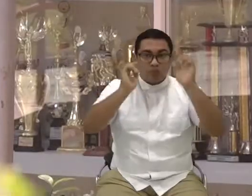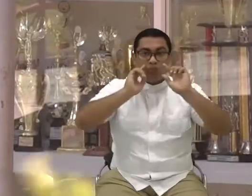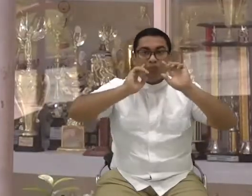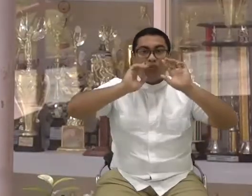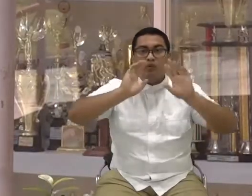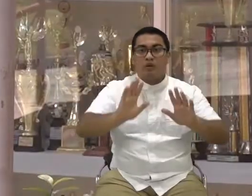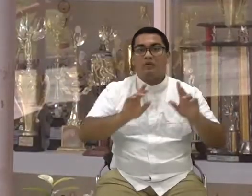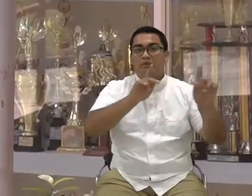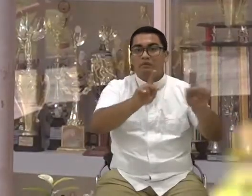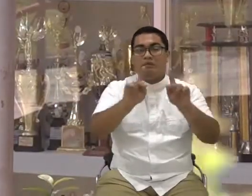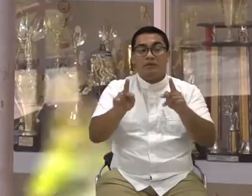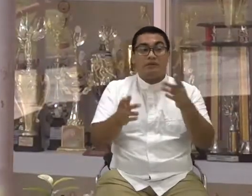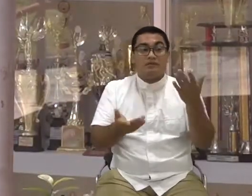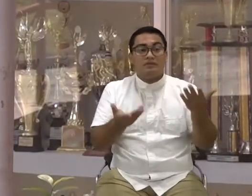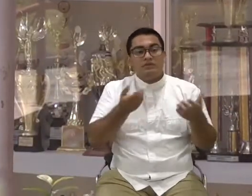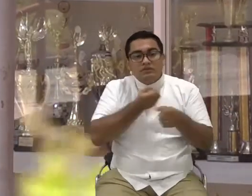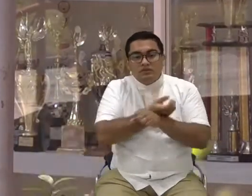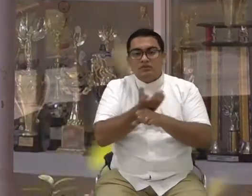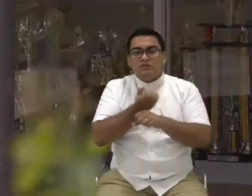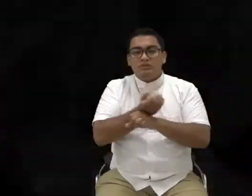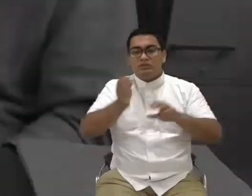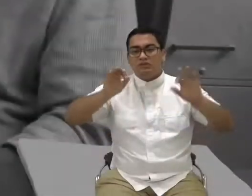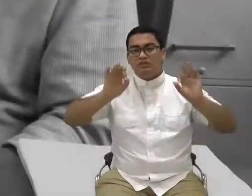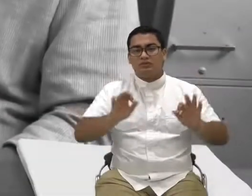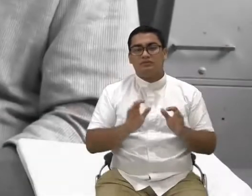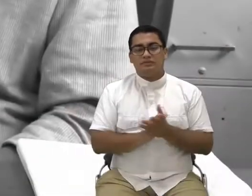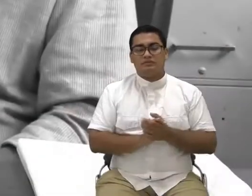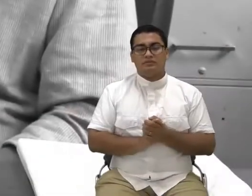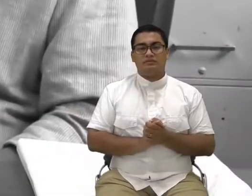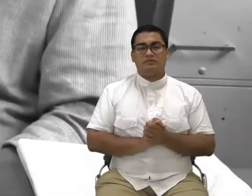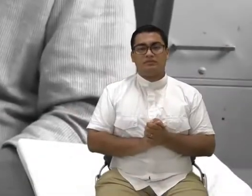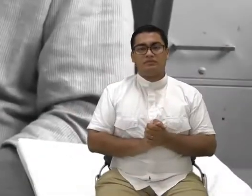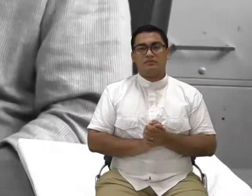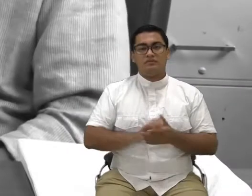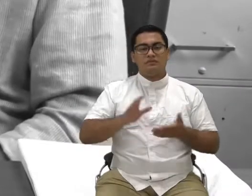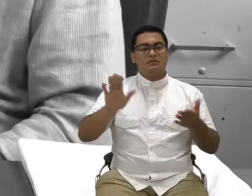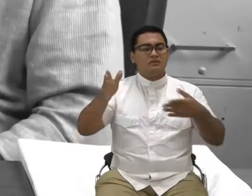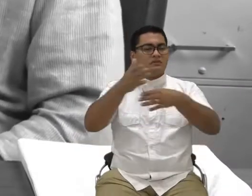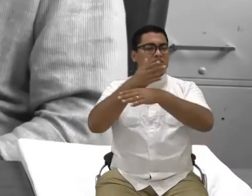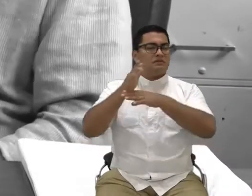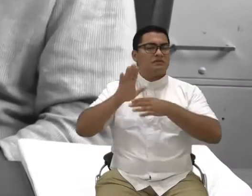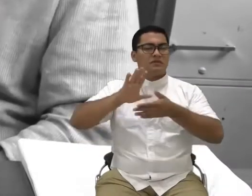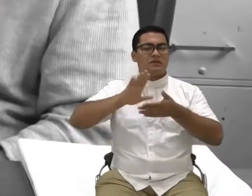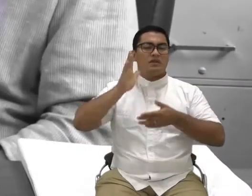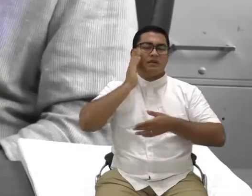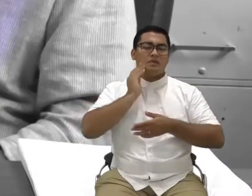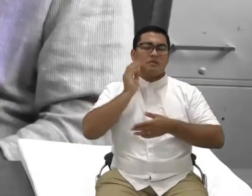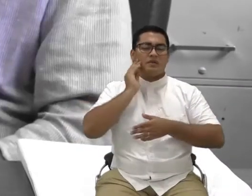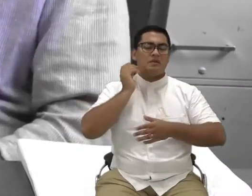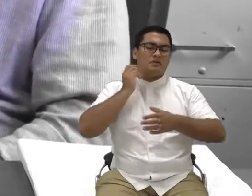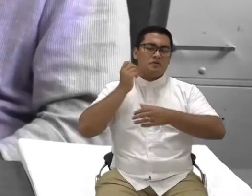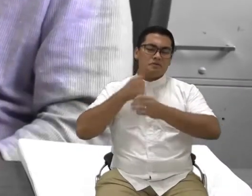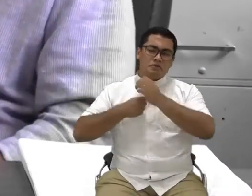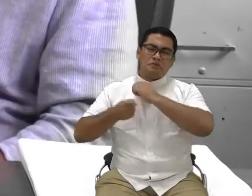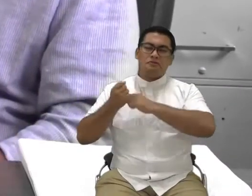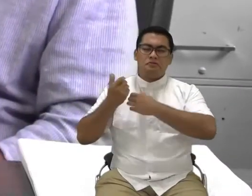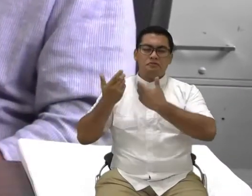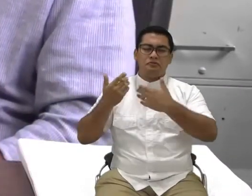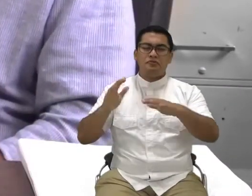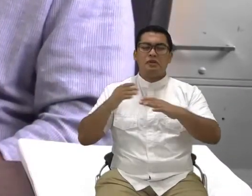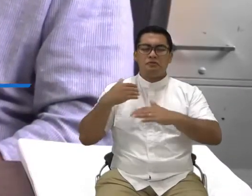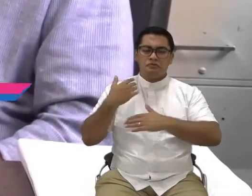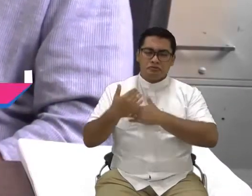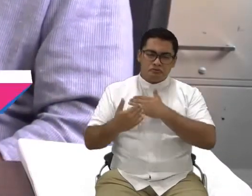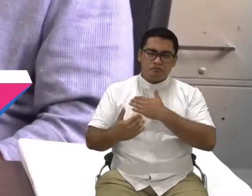de las personas afectadas en un determinado momento. Estamos aprendiendo de las diferentes experiencias que se han dado año con año